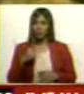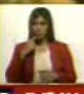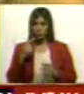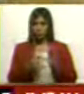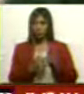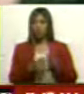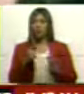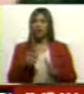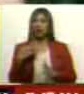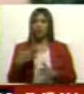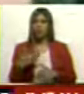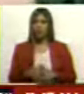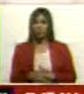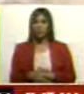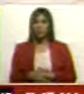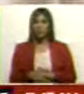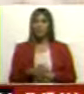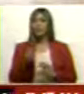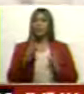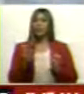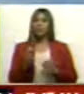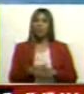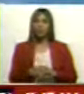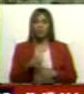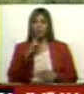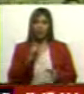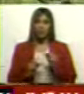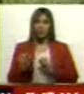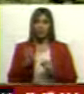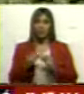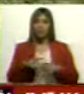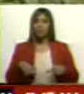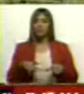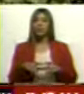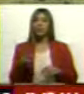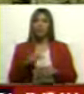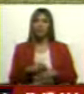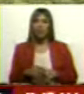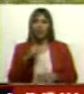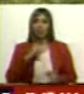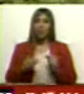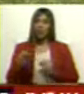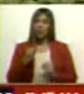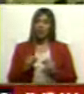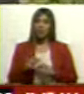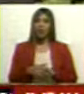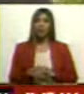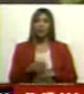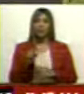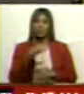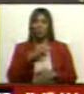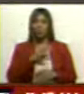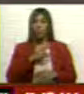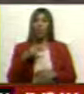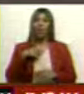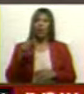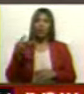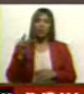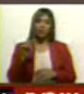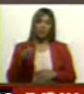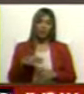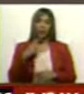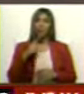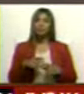importancia y la trascendencia del tema, que es la defensa del territorio nacional, que es la defensa de nuestro territorio esequivo, de un